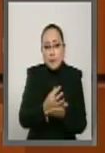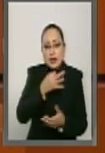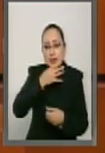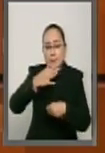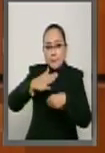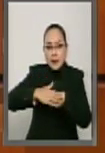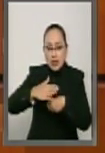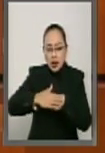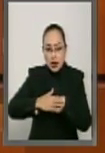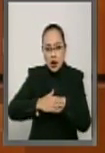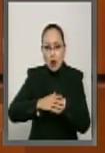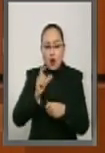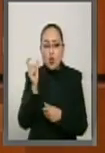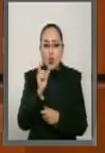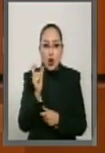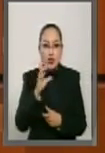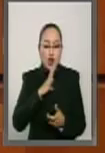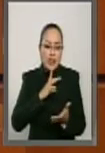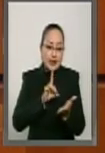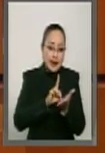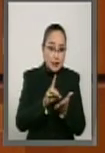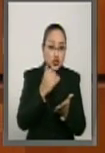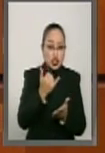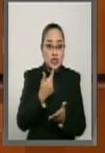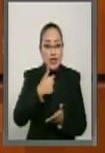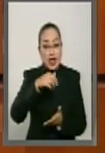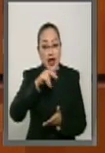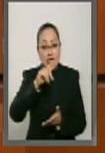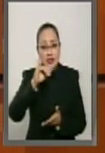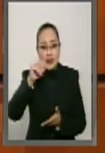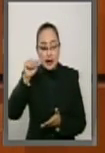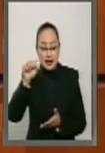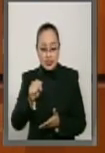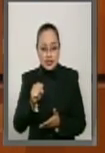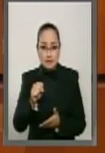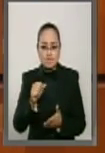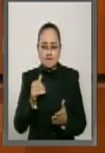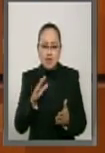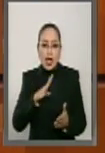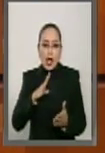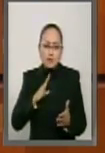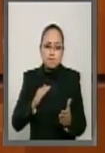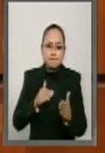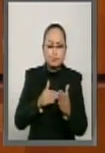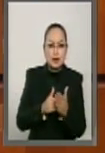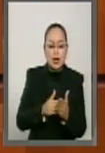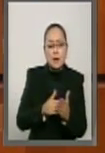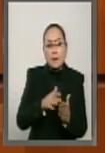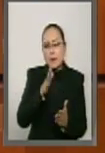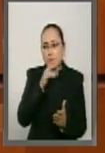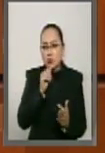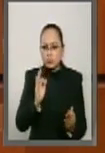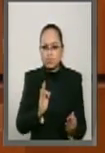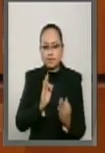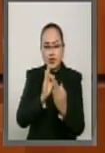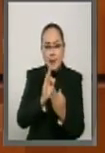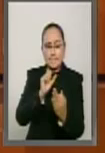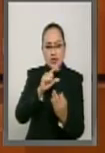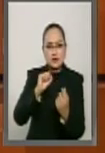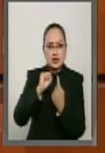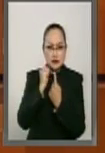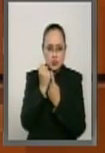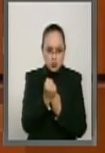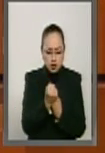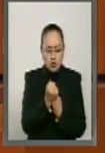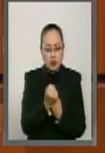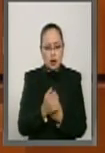los derechos y garantías representen un obstáculo para hacer frente a la situación de